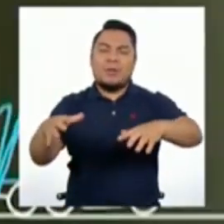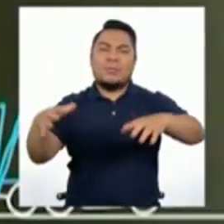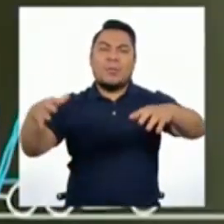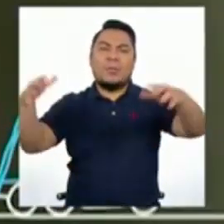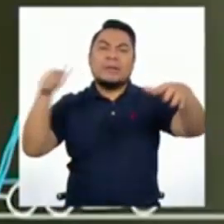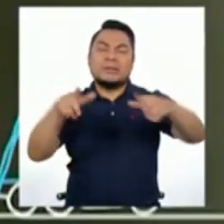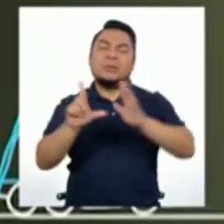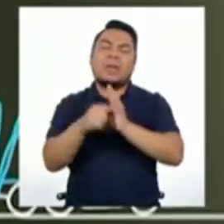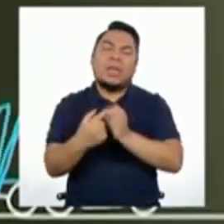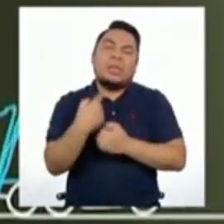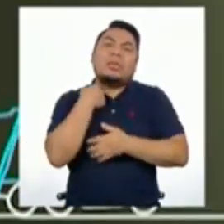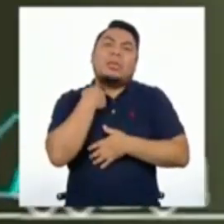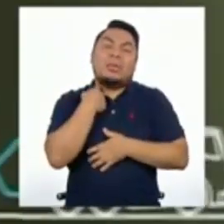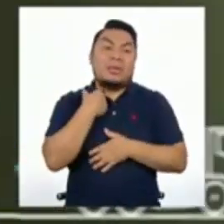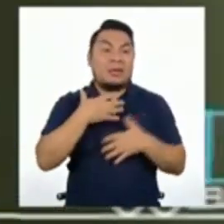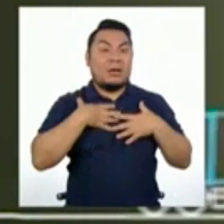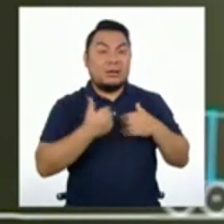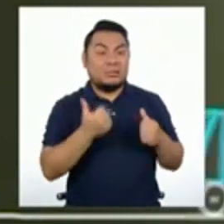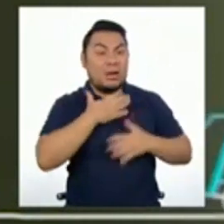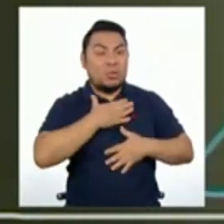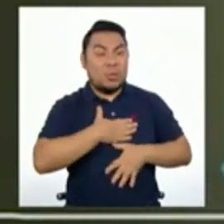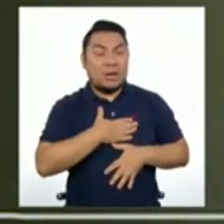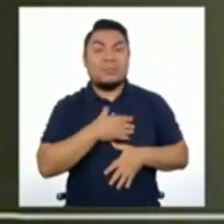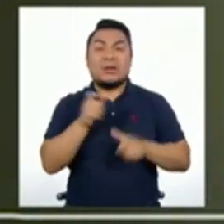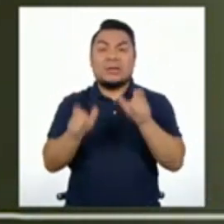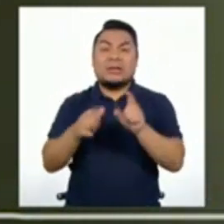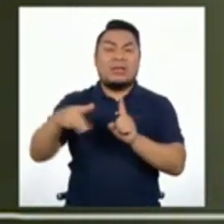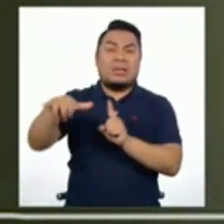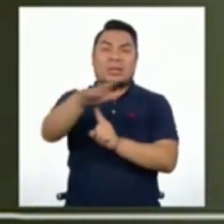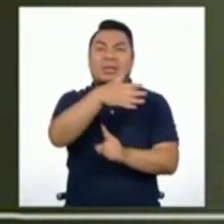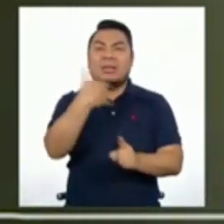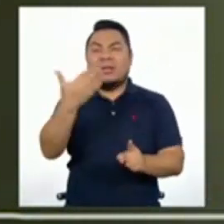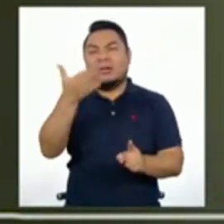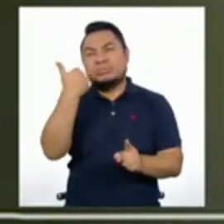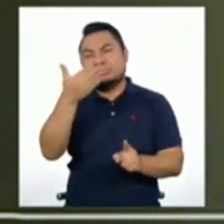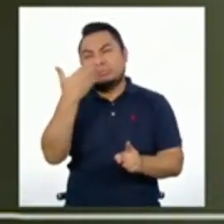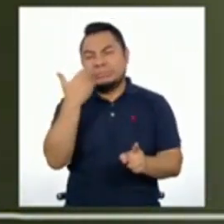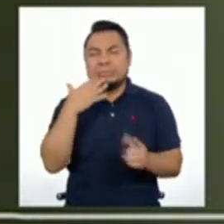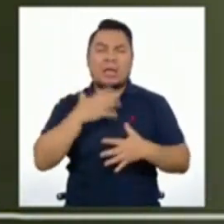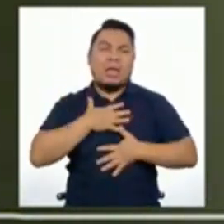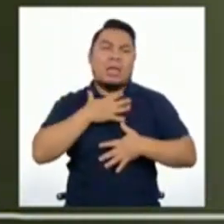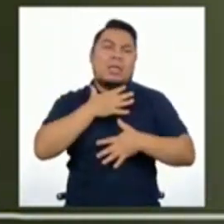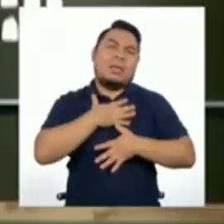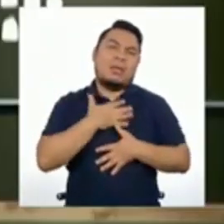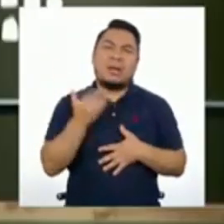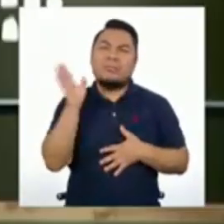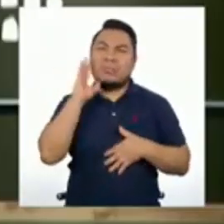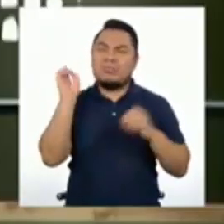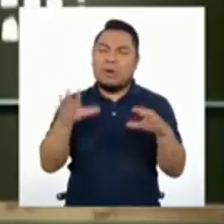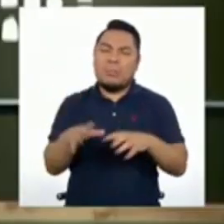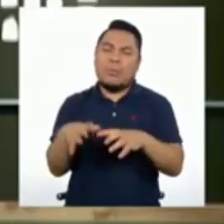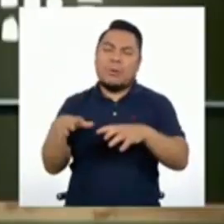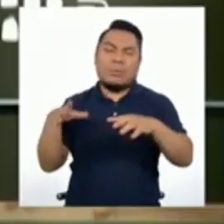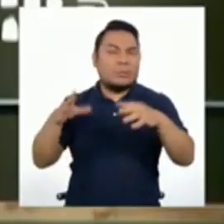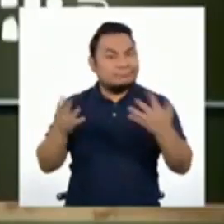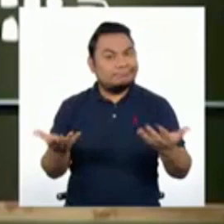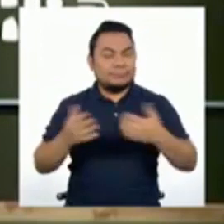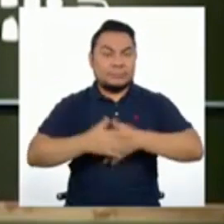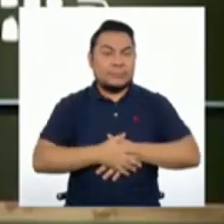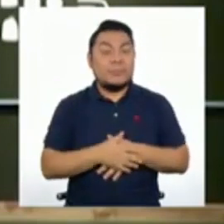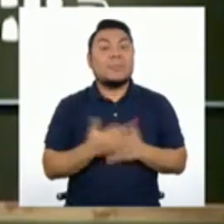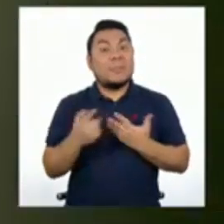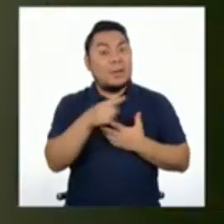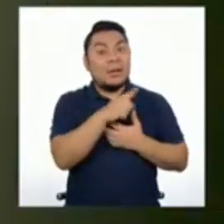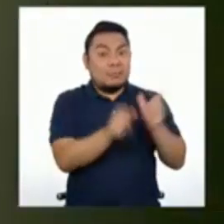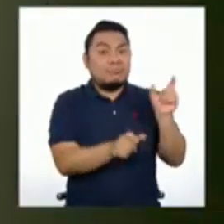afecta a la salud y el ambiente de las personas que viven cerca. Ya no hay dónde meter tanta basura. Muchas veces